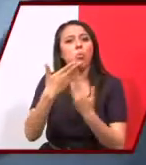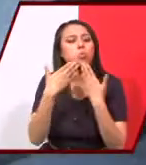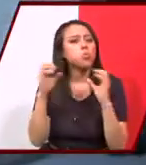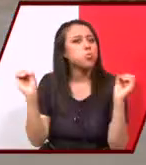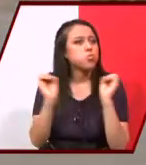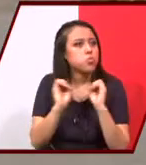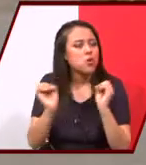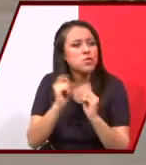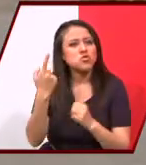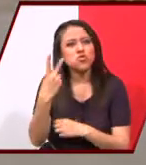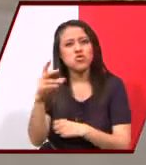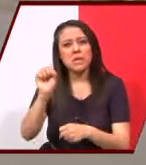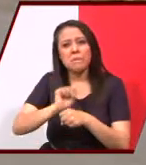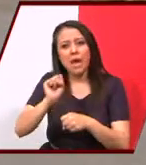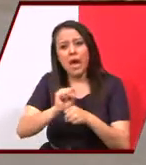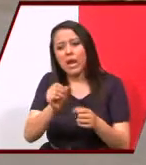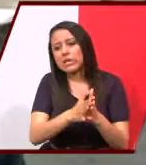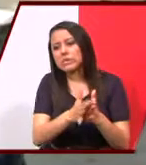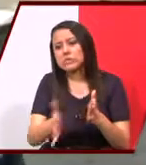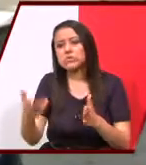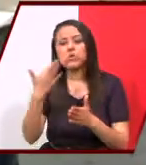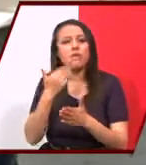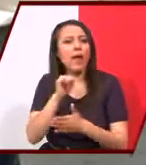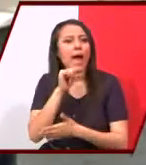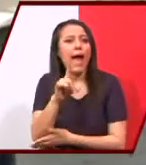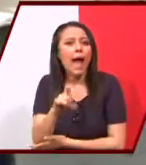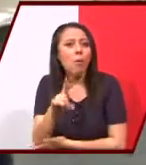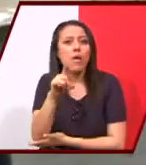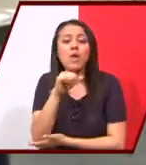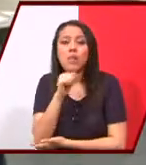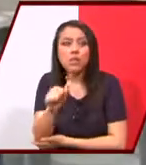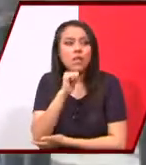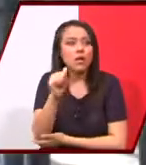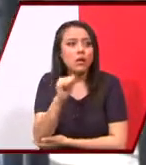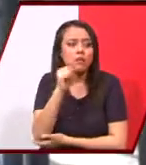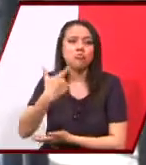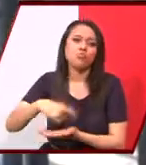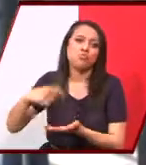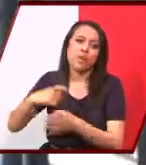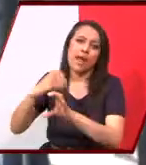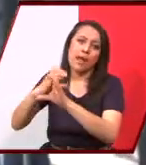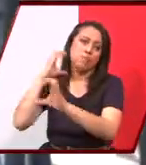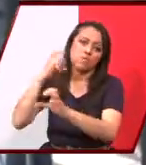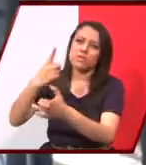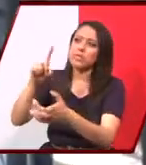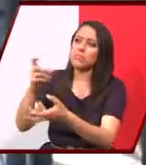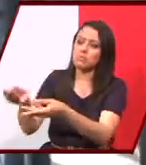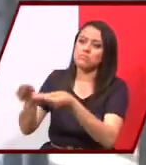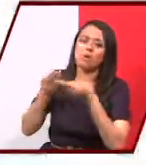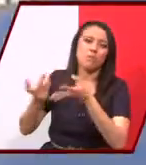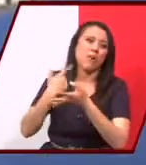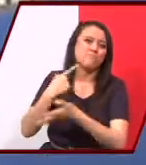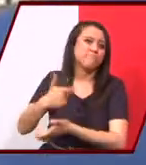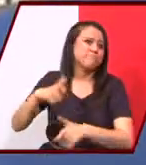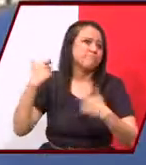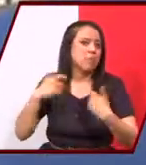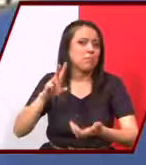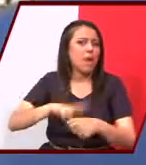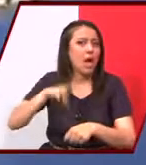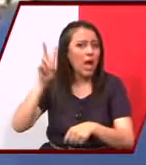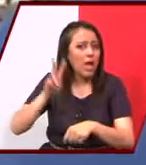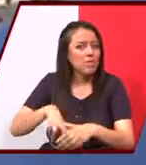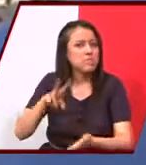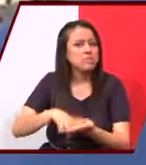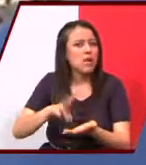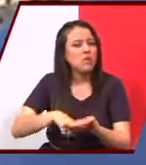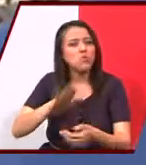han pasado y el bombeo aún no es regulado, por lo que se ven obligados a comprar pipas, lo que les genera un gasto extra. Como no